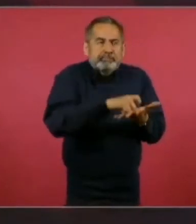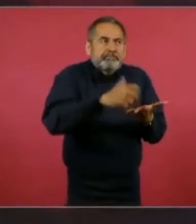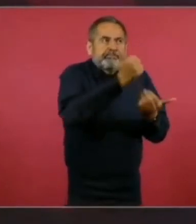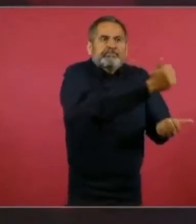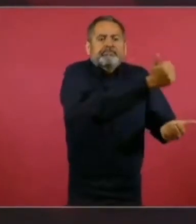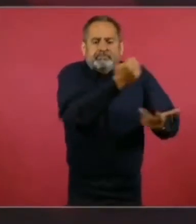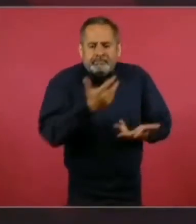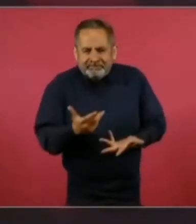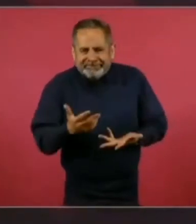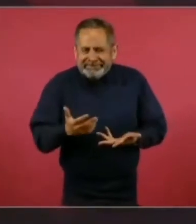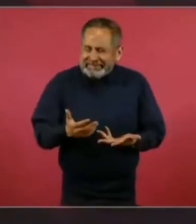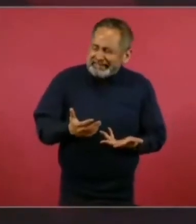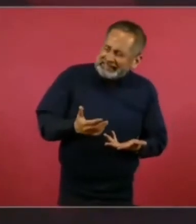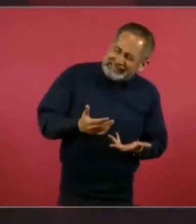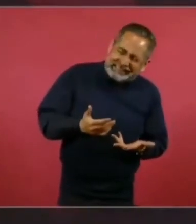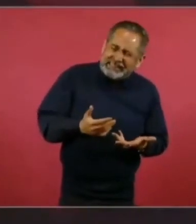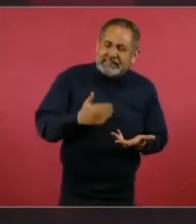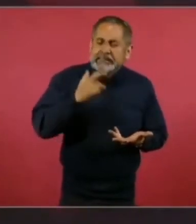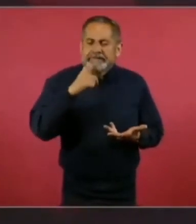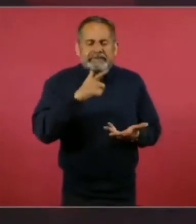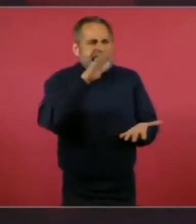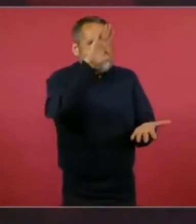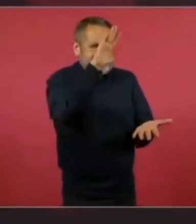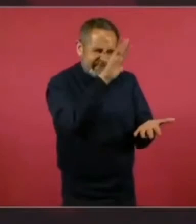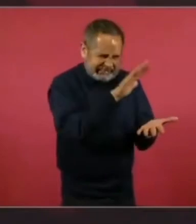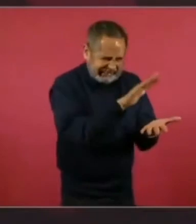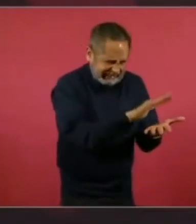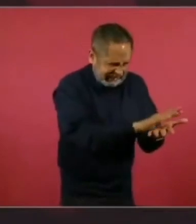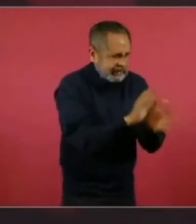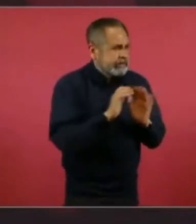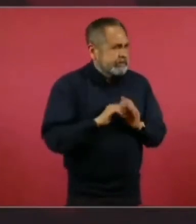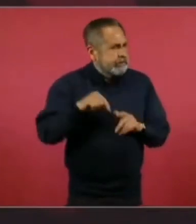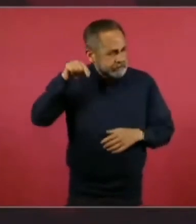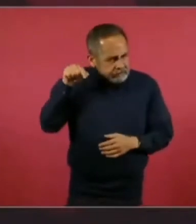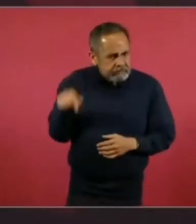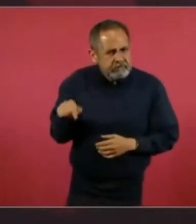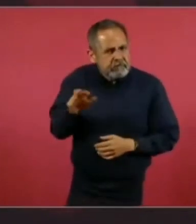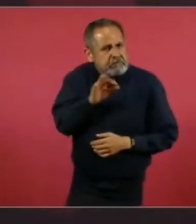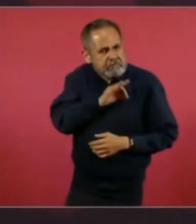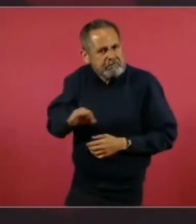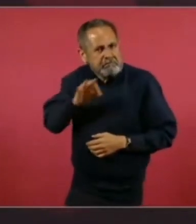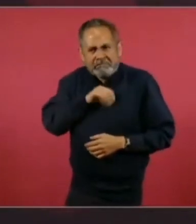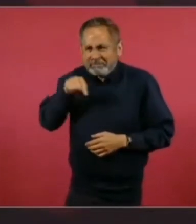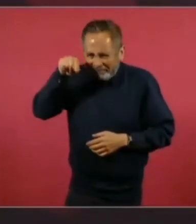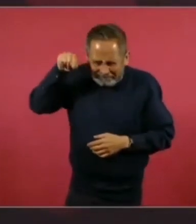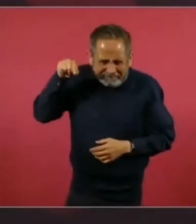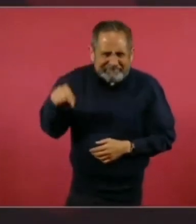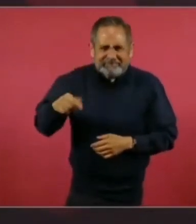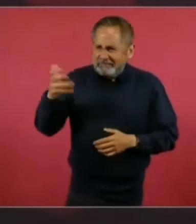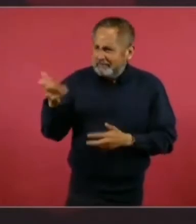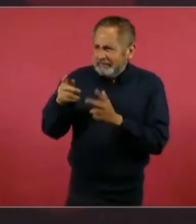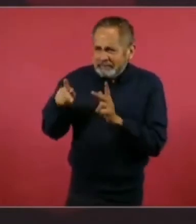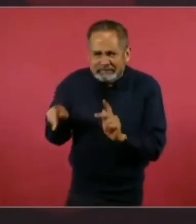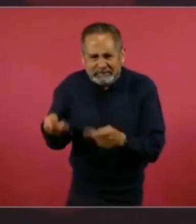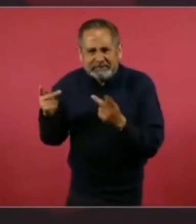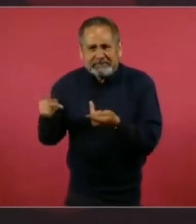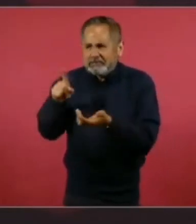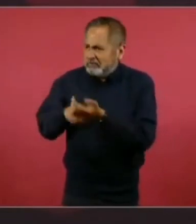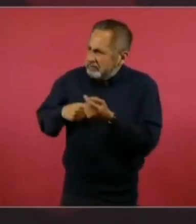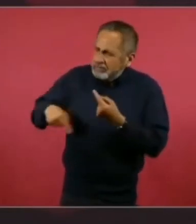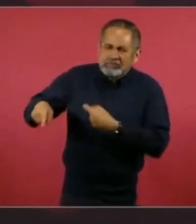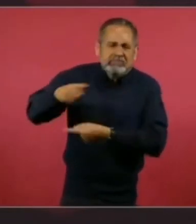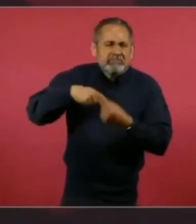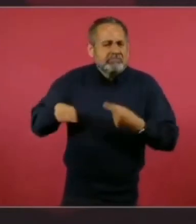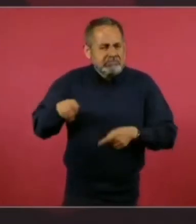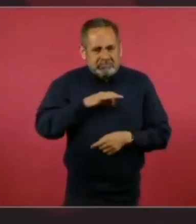o mercancías o productos que se importan que podríamos nosotros producir aquí.